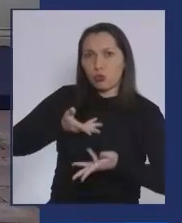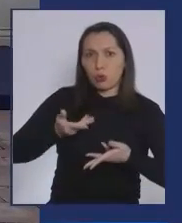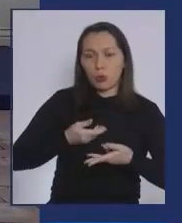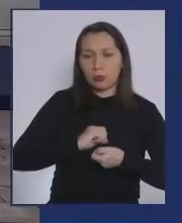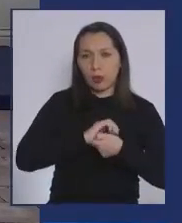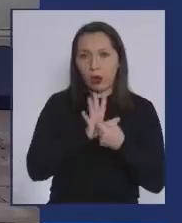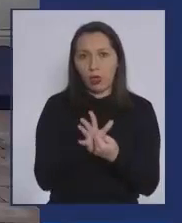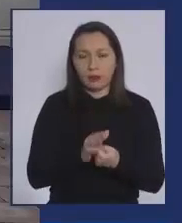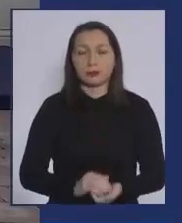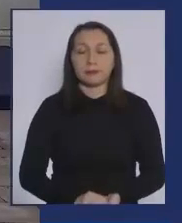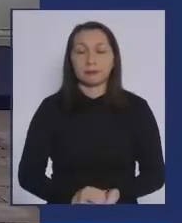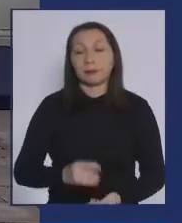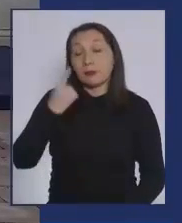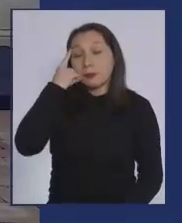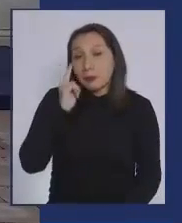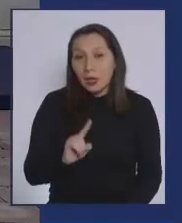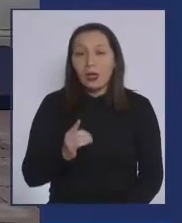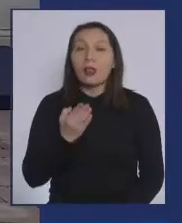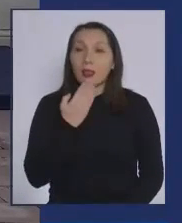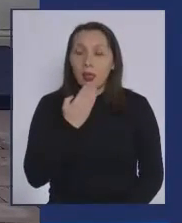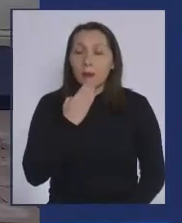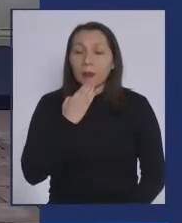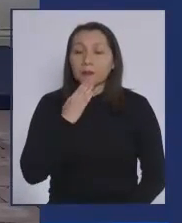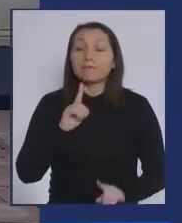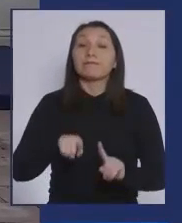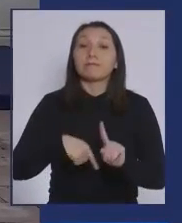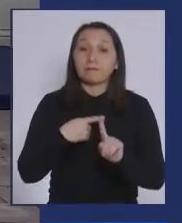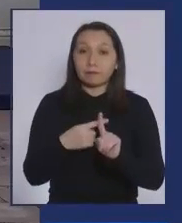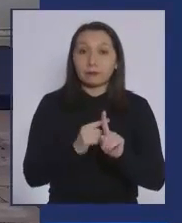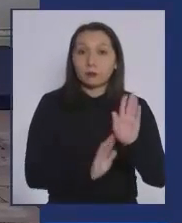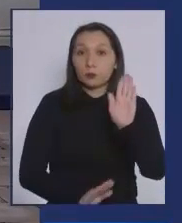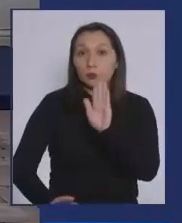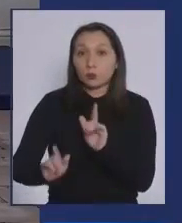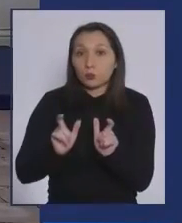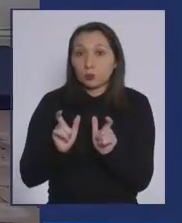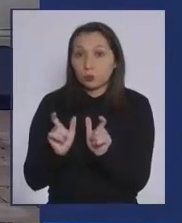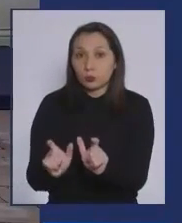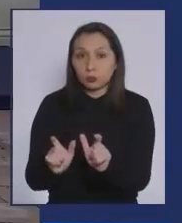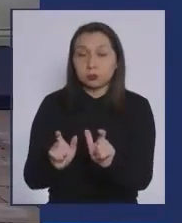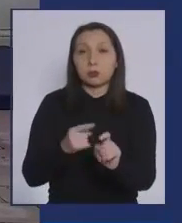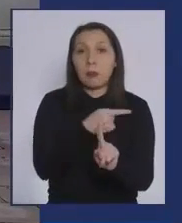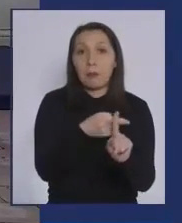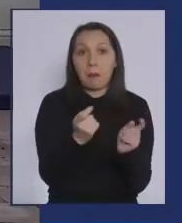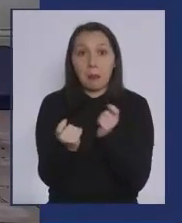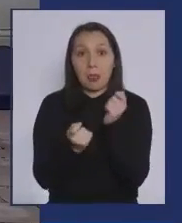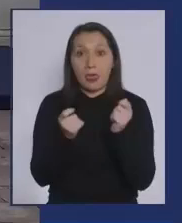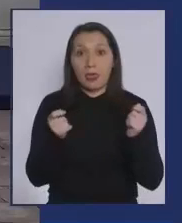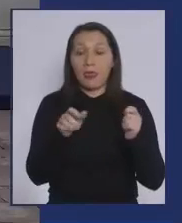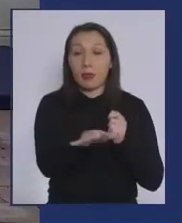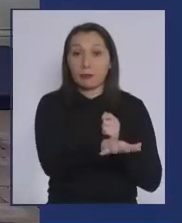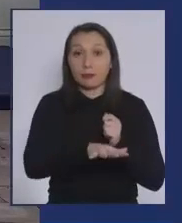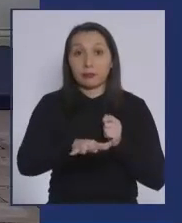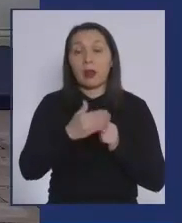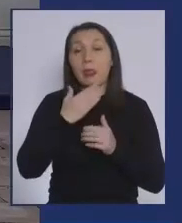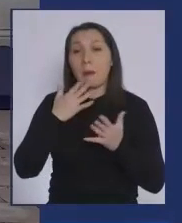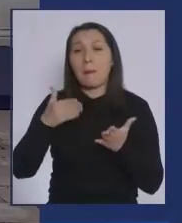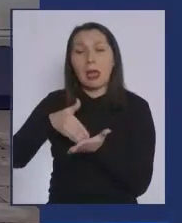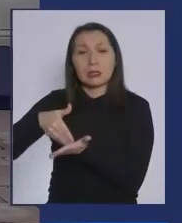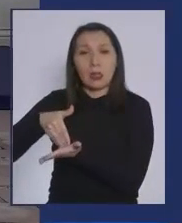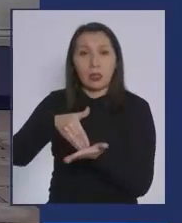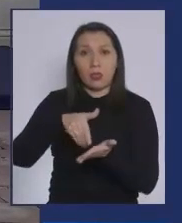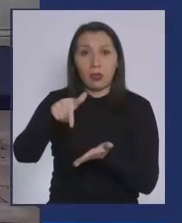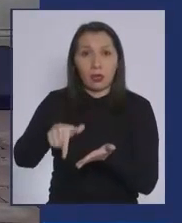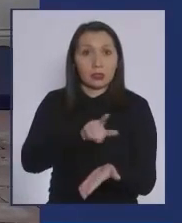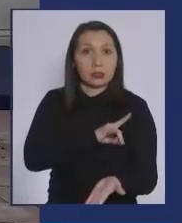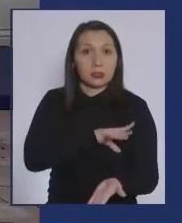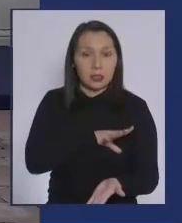pero también además de proteger a la clase media a nuestro país ya los sectores más vulnerables